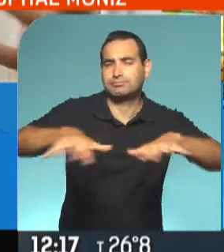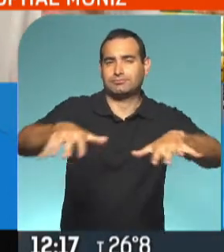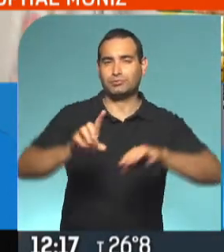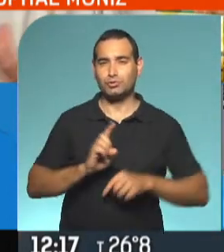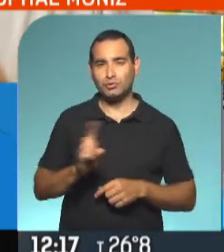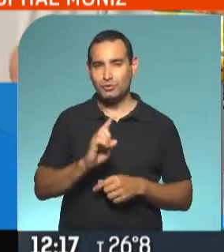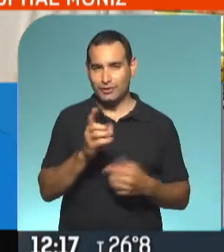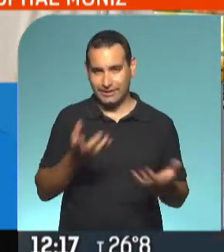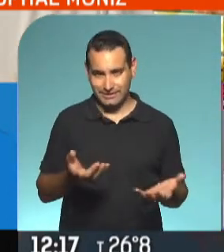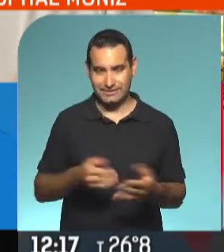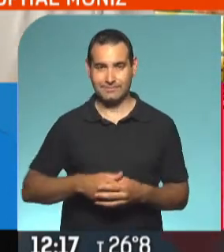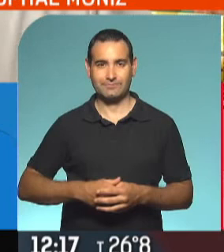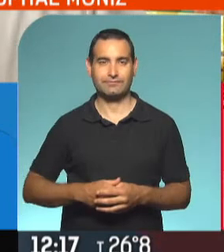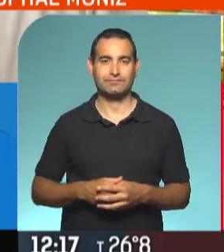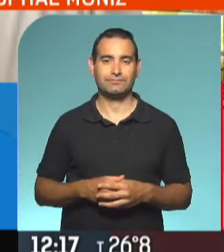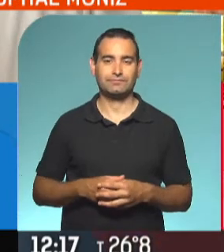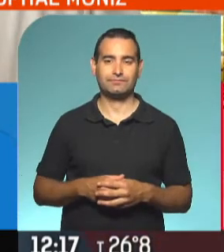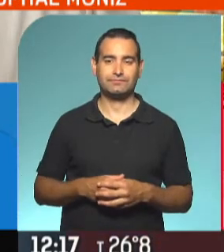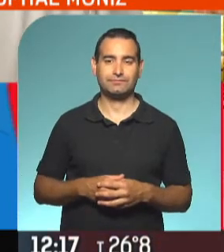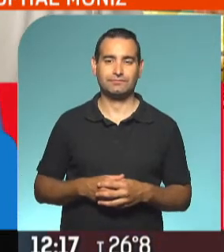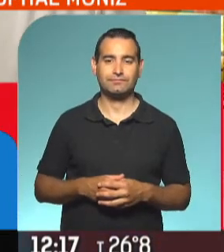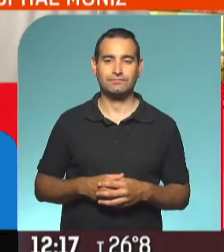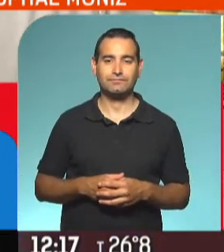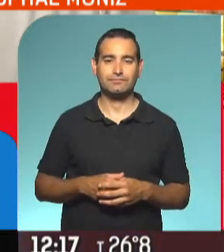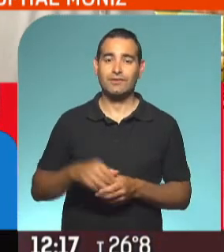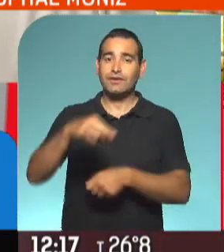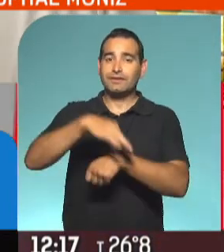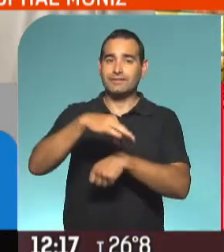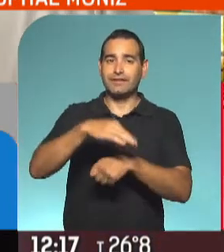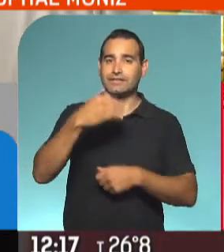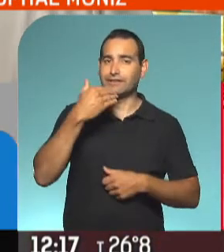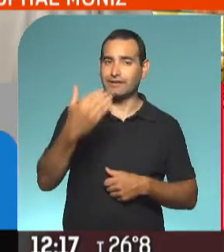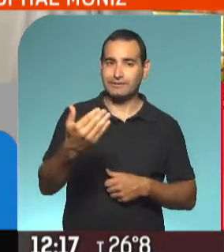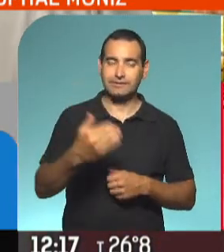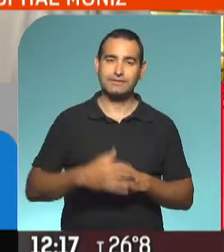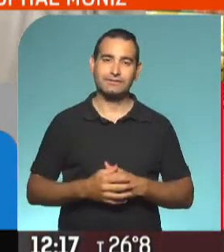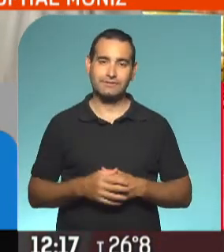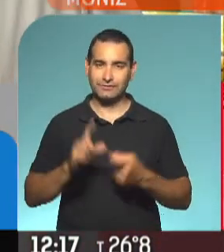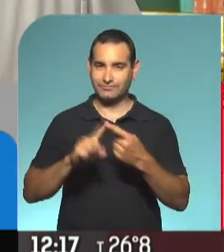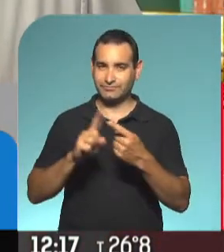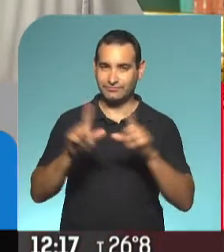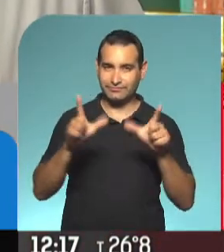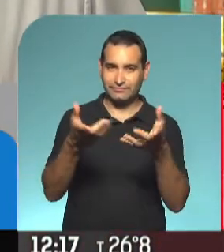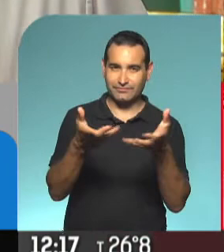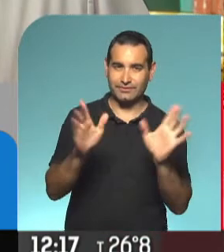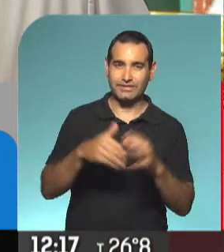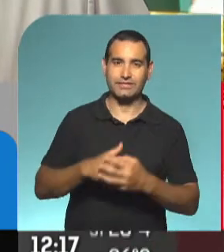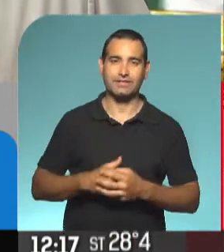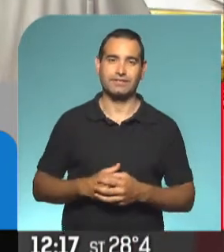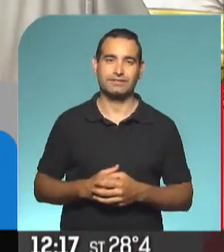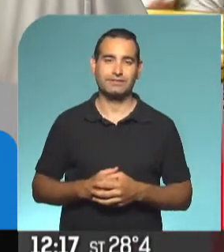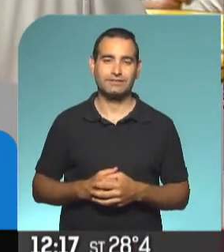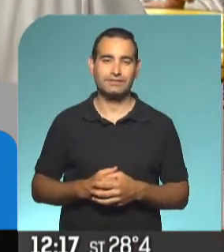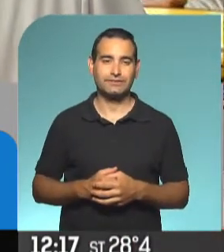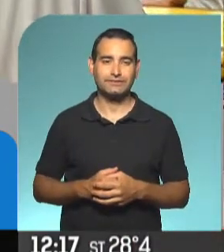poblacional, pandémica como la envergadura que hoy tiene esta. Doctor, le agradecemos muchísimo el contacto con el móvil de Televisión Pública Noticias.